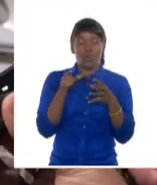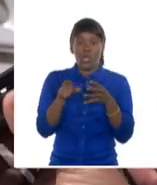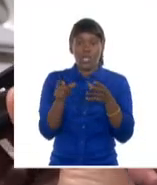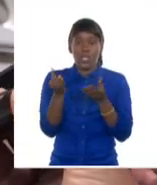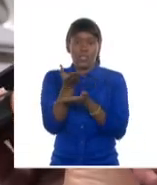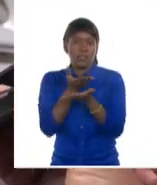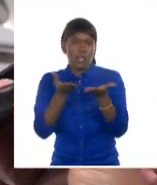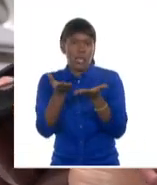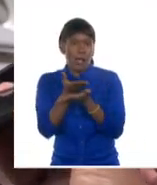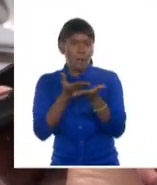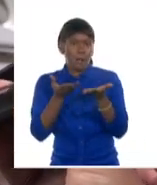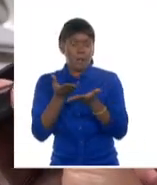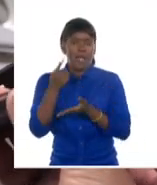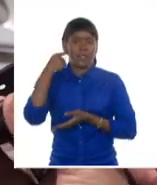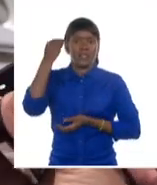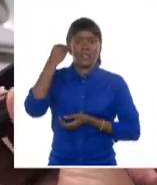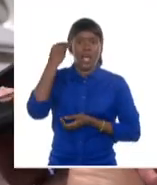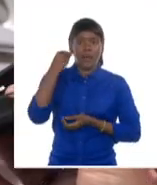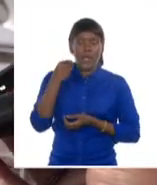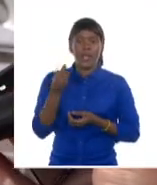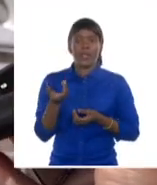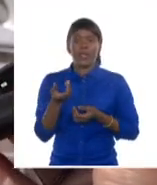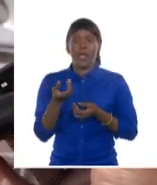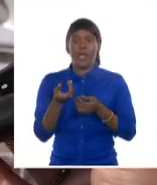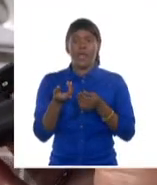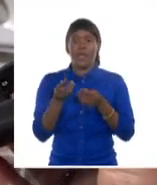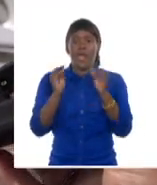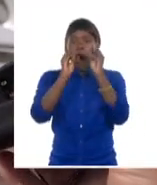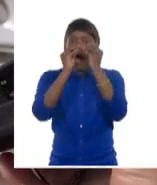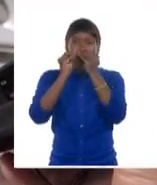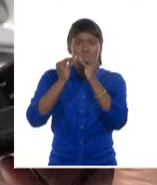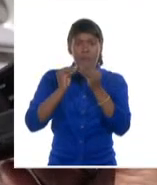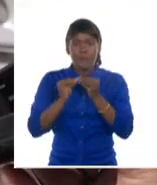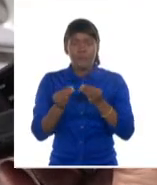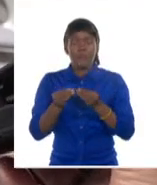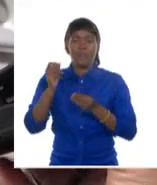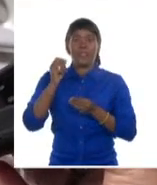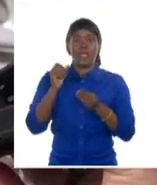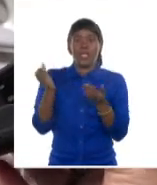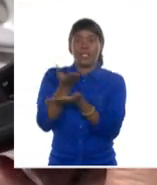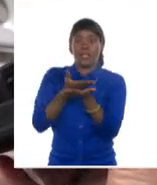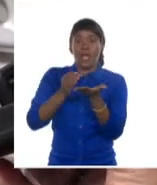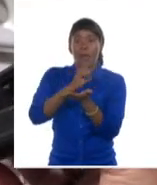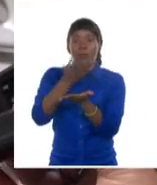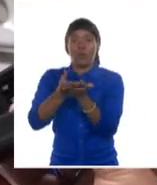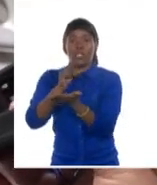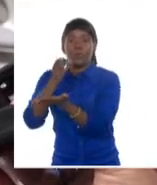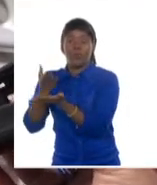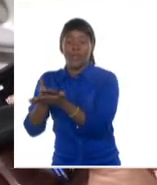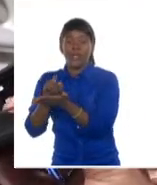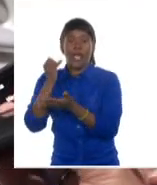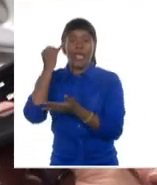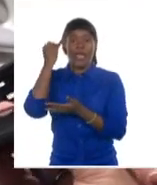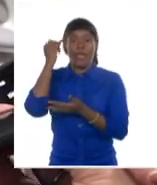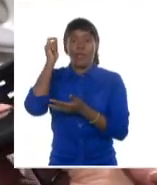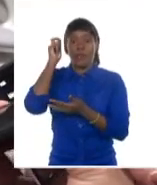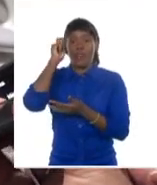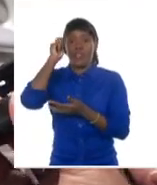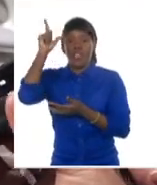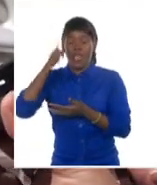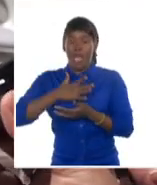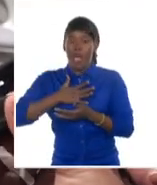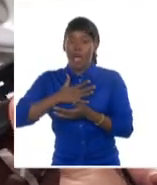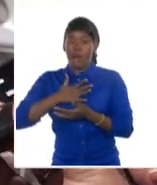posiciones, concertar nuestras ideas y tener propuestas concretas para hacer valer las aspiraciones,